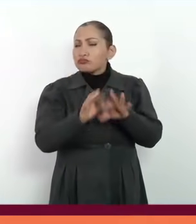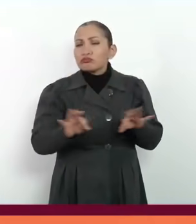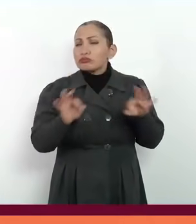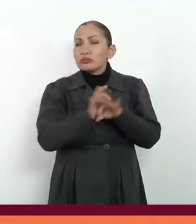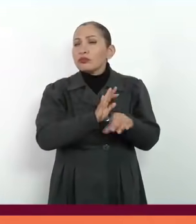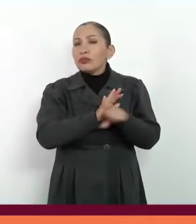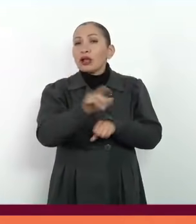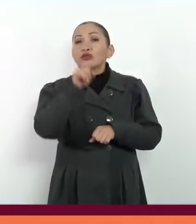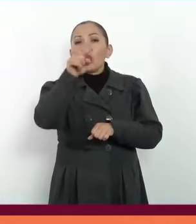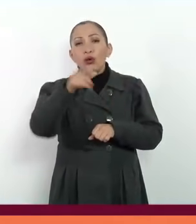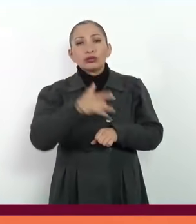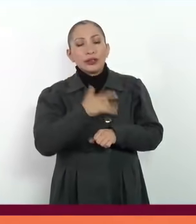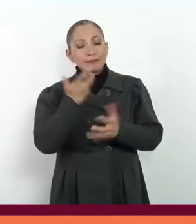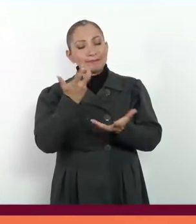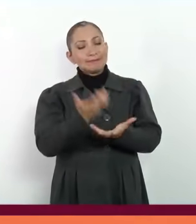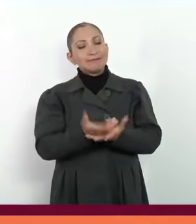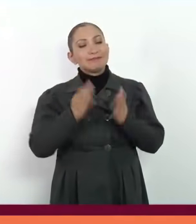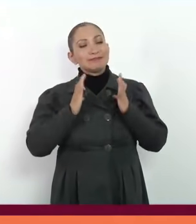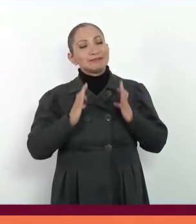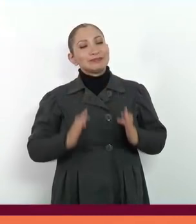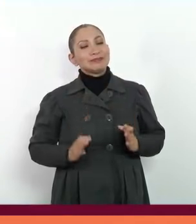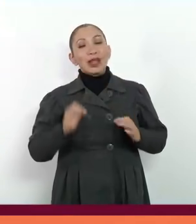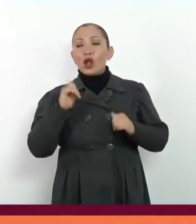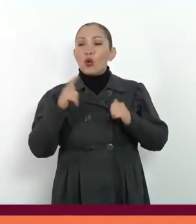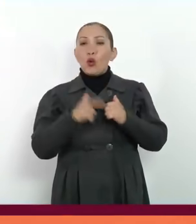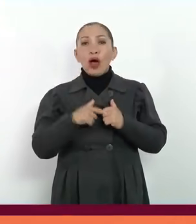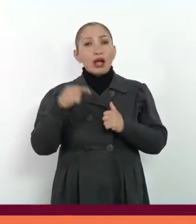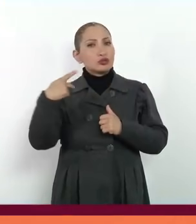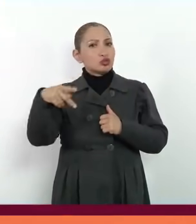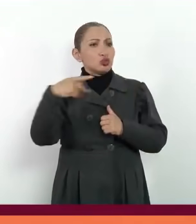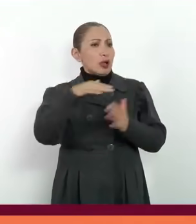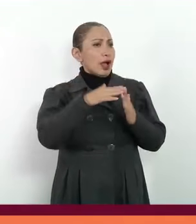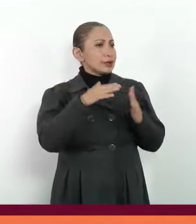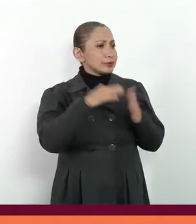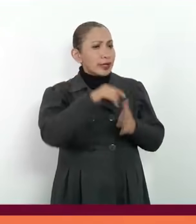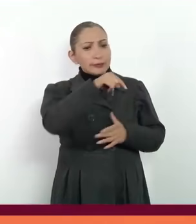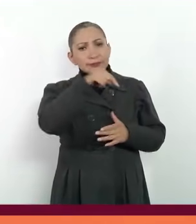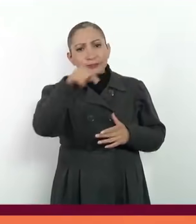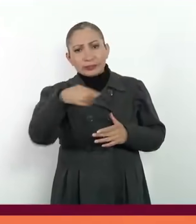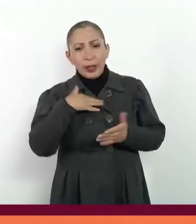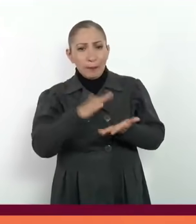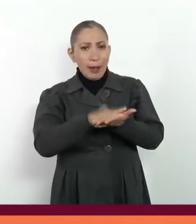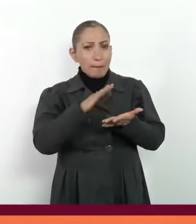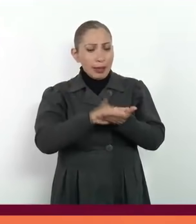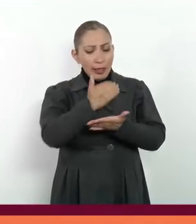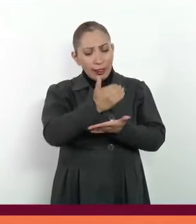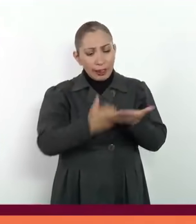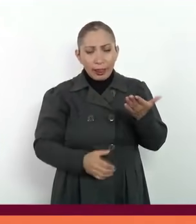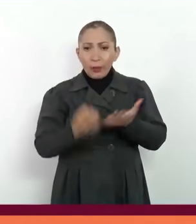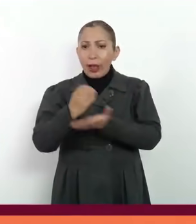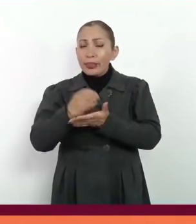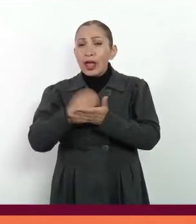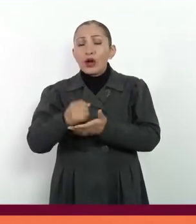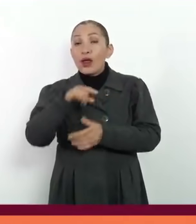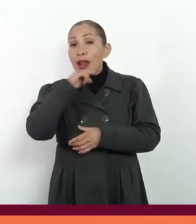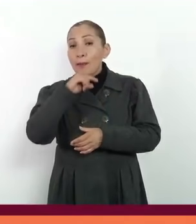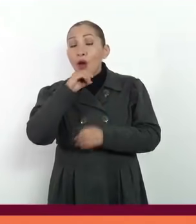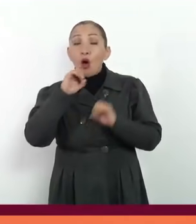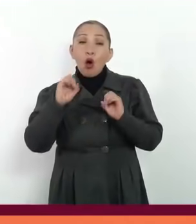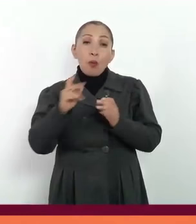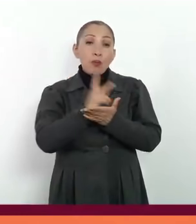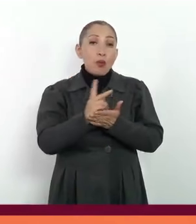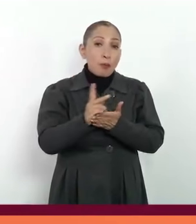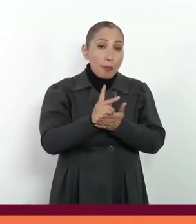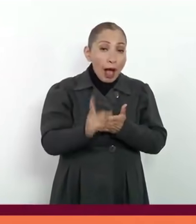lo más importante es que se sientan cómodos y cómodos en alguna zona de su hogar. Que tengan una hoja de papel, un cuaderno y